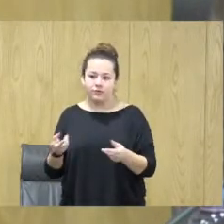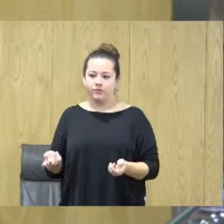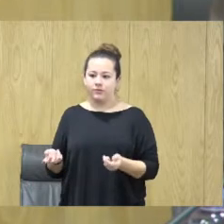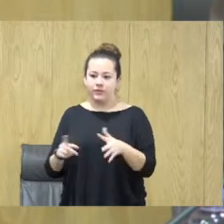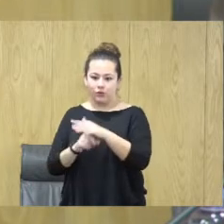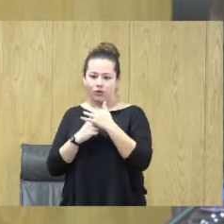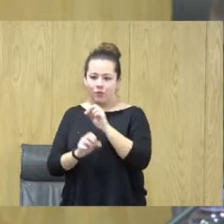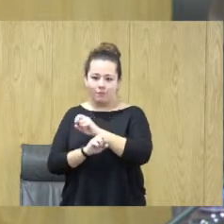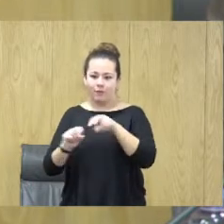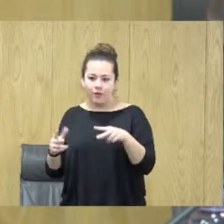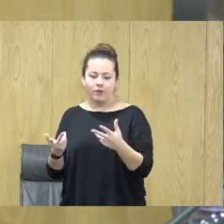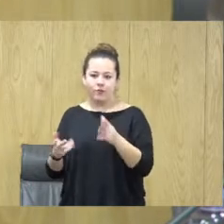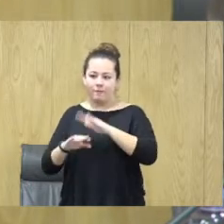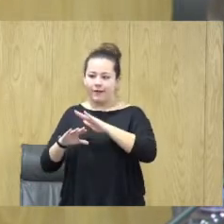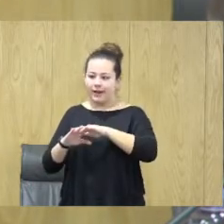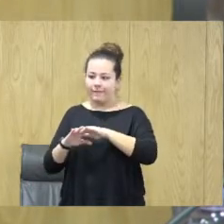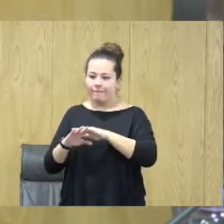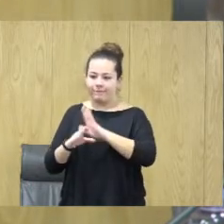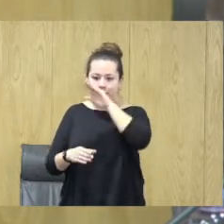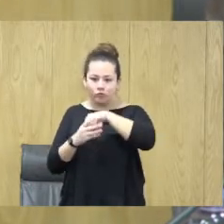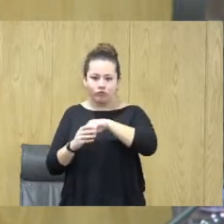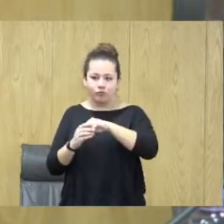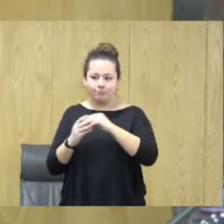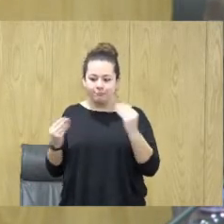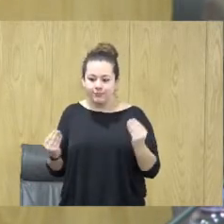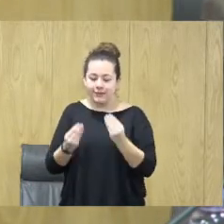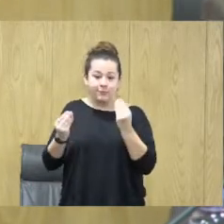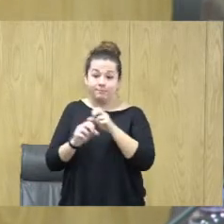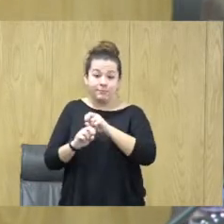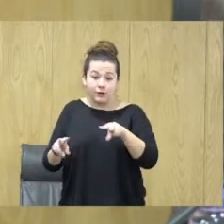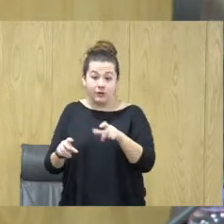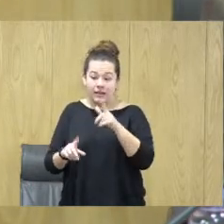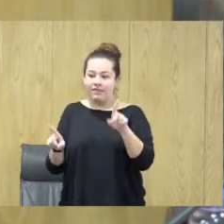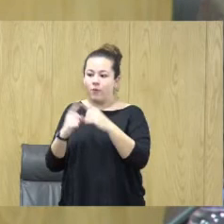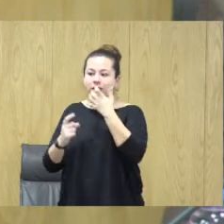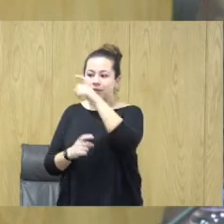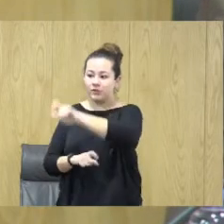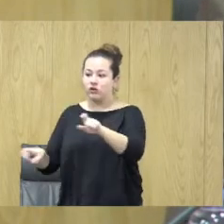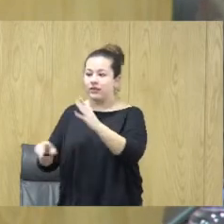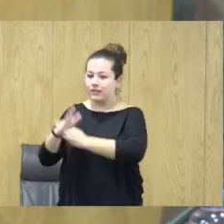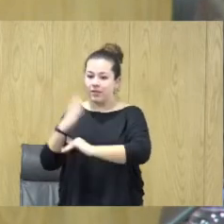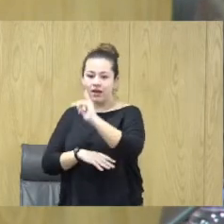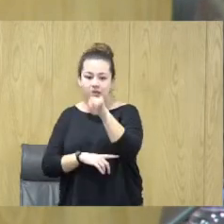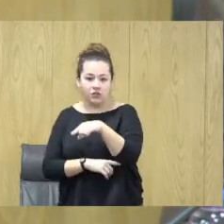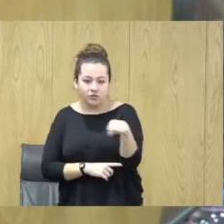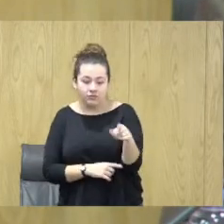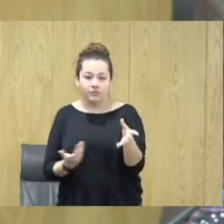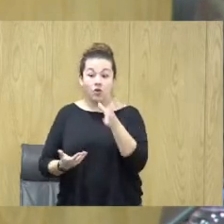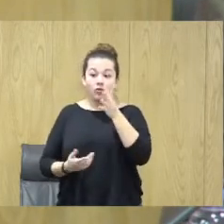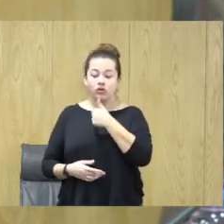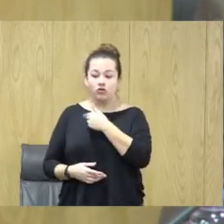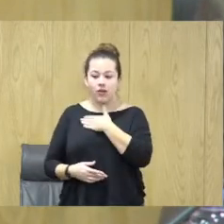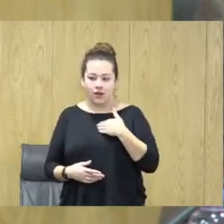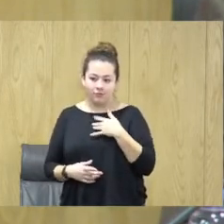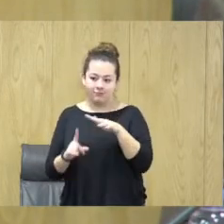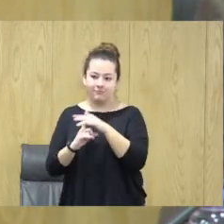las situaciones para esa mayor inclusión, sea persona con discapacidad o sin discapacidad. Por lo tanto, quiero en este